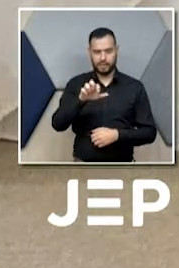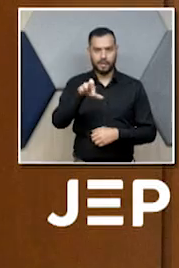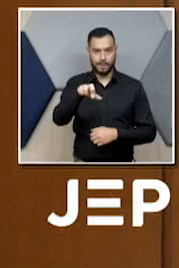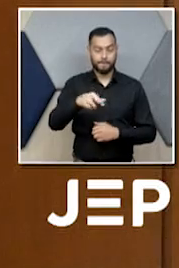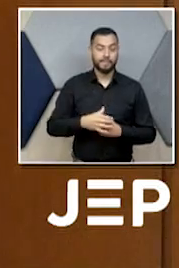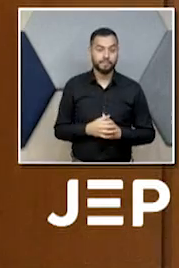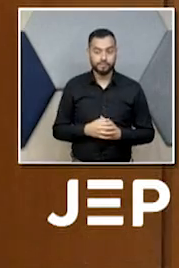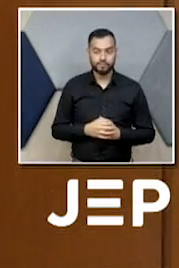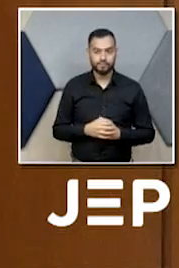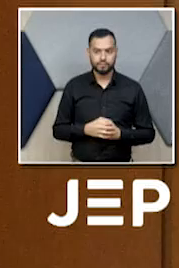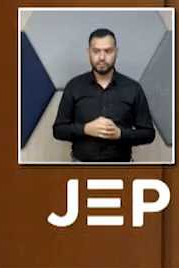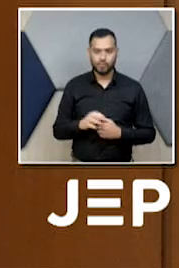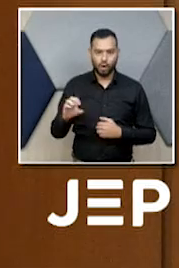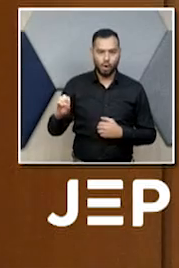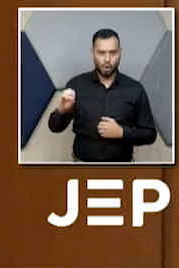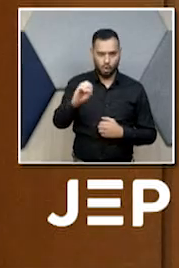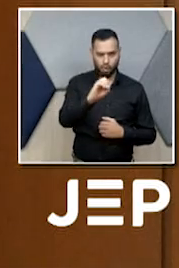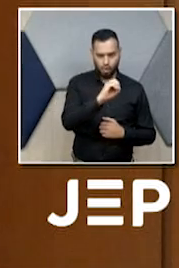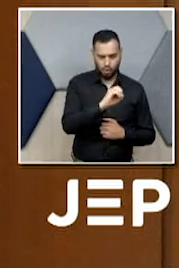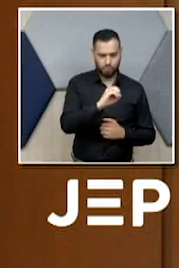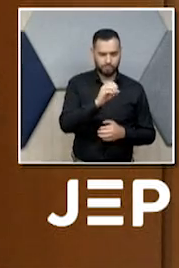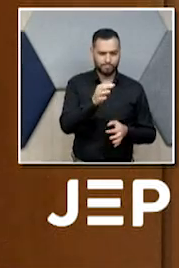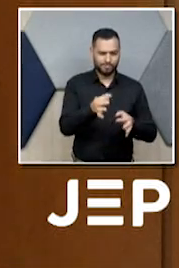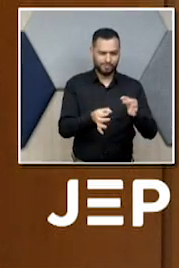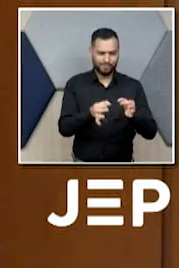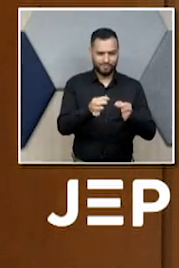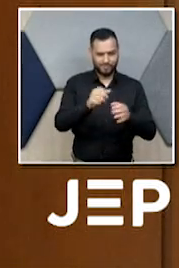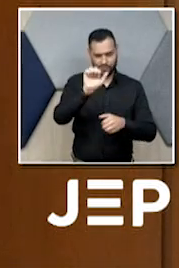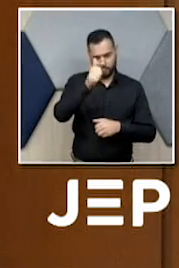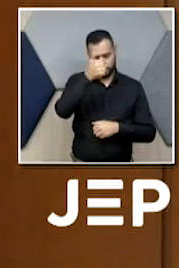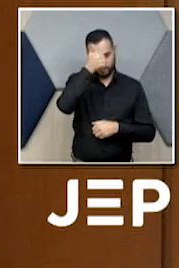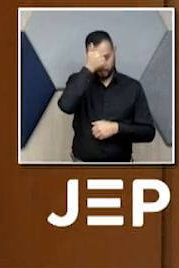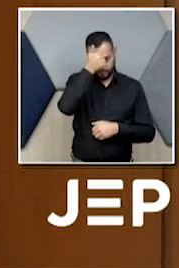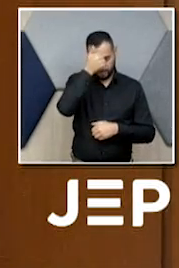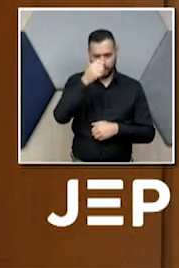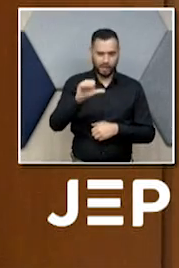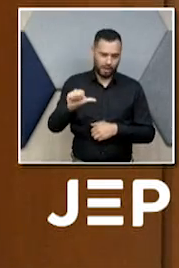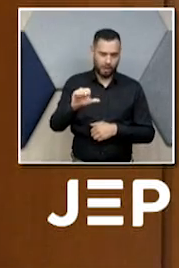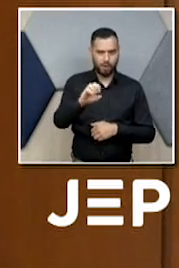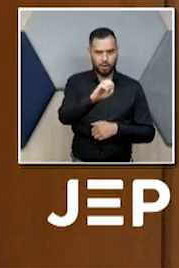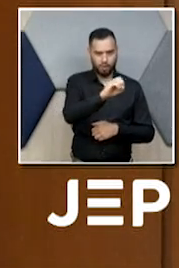señores magistrados y magistradas del Tribunal para la Paz y las Salas de